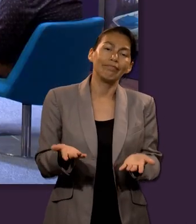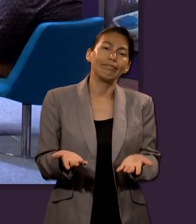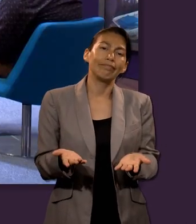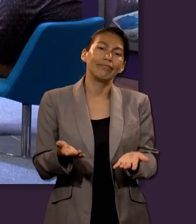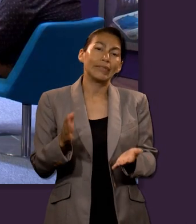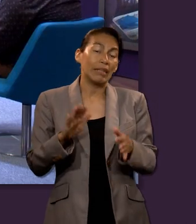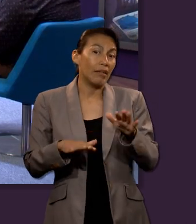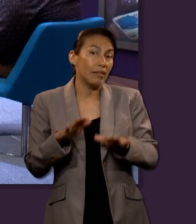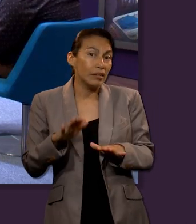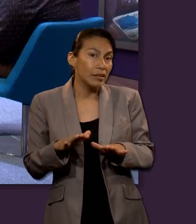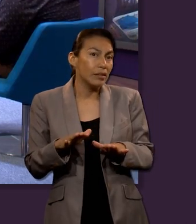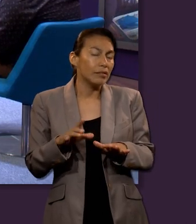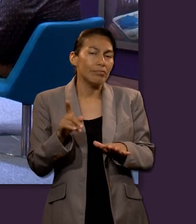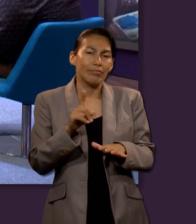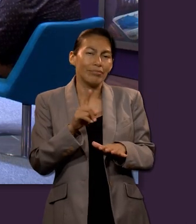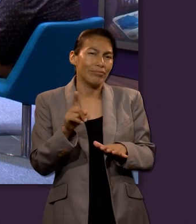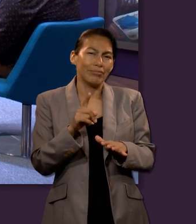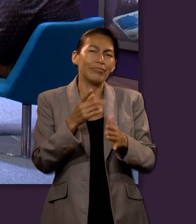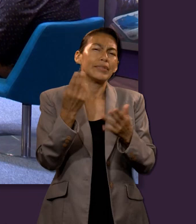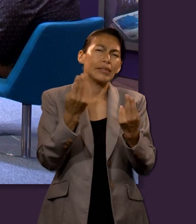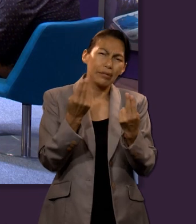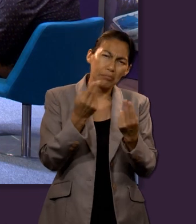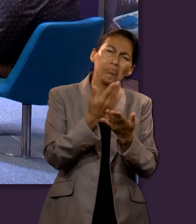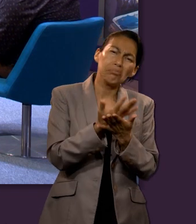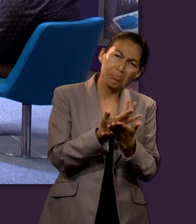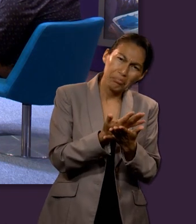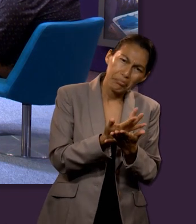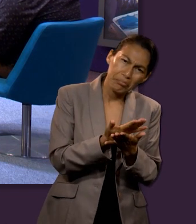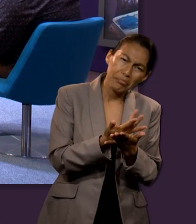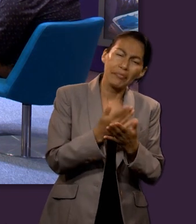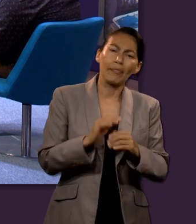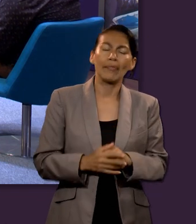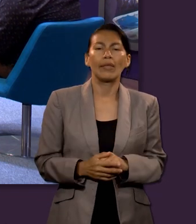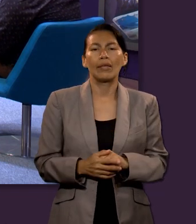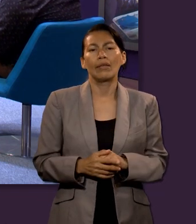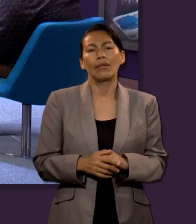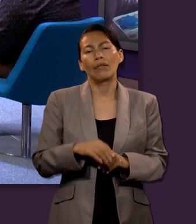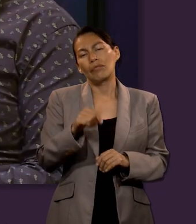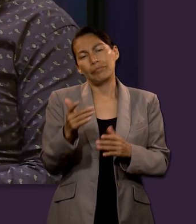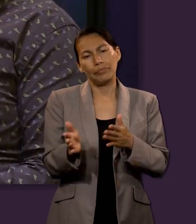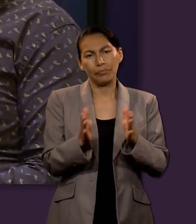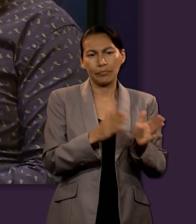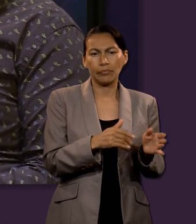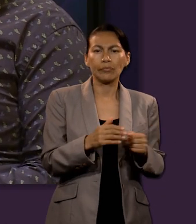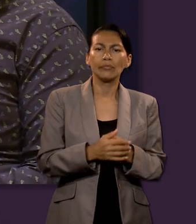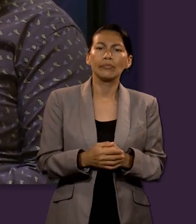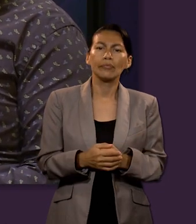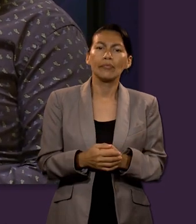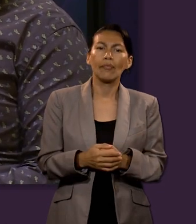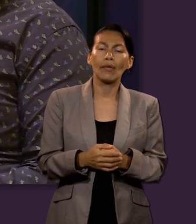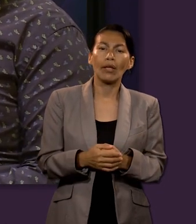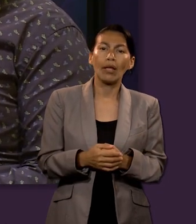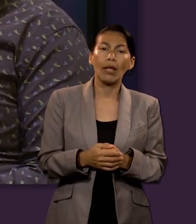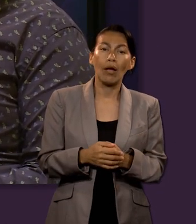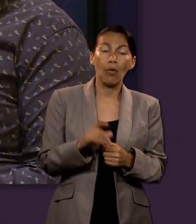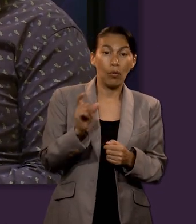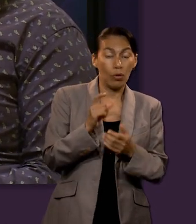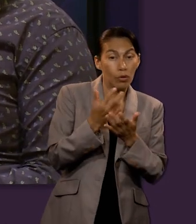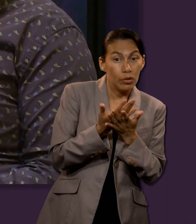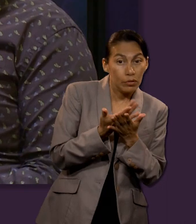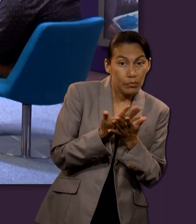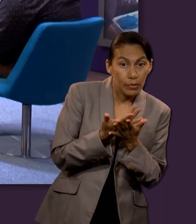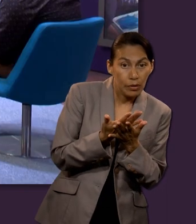lo productivo es lo que nos nos motiva no y tenemos que que esperar pero desde esta perspectiva